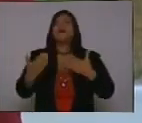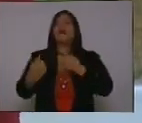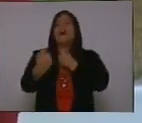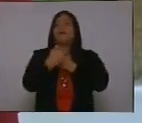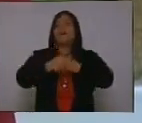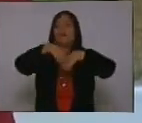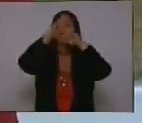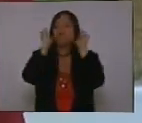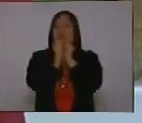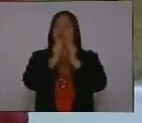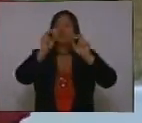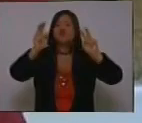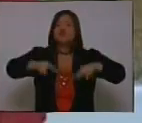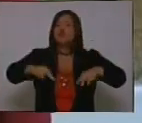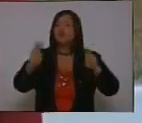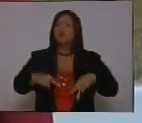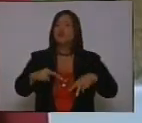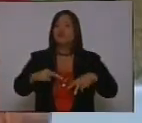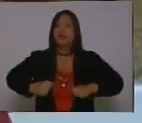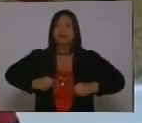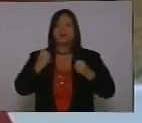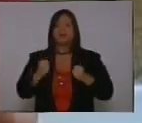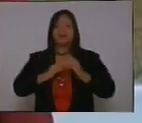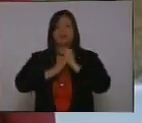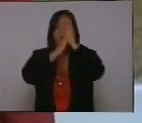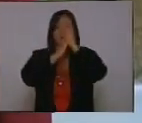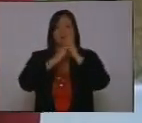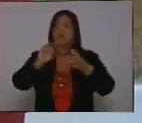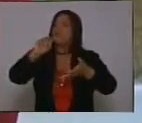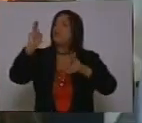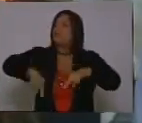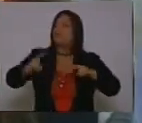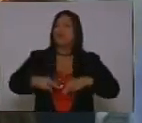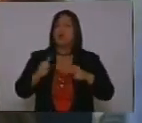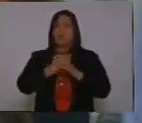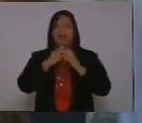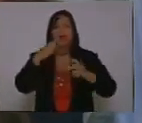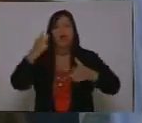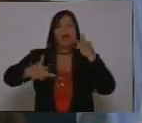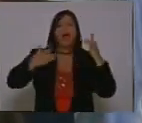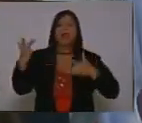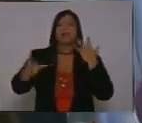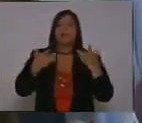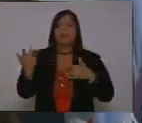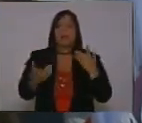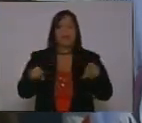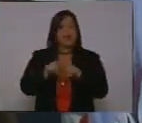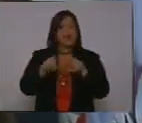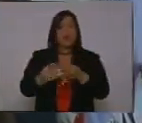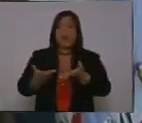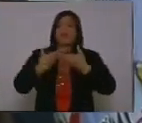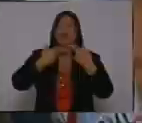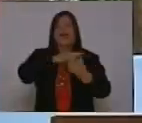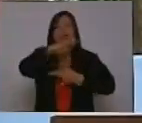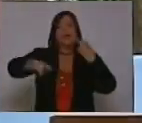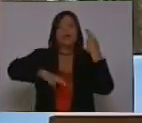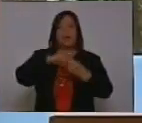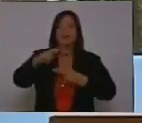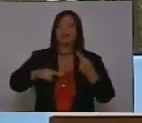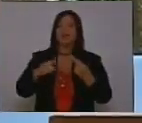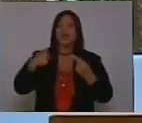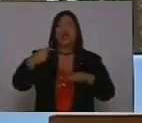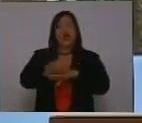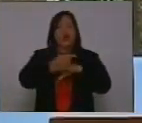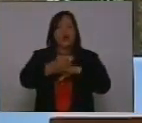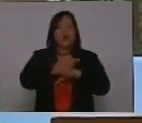agredidos, pero nunca para tener una participación protagónica y activa como nos las da hoy el